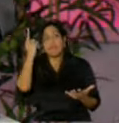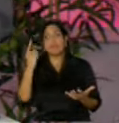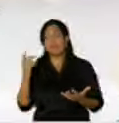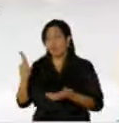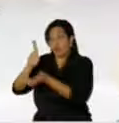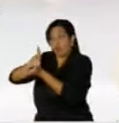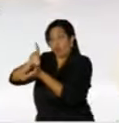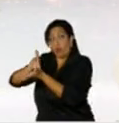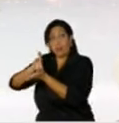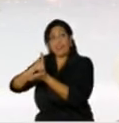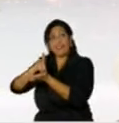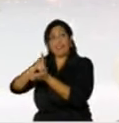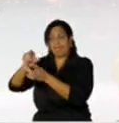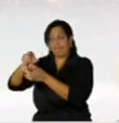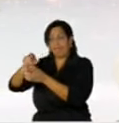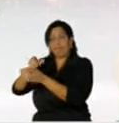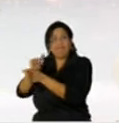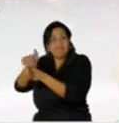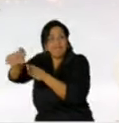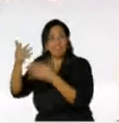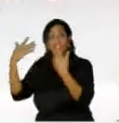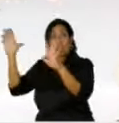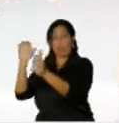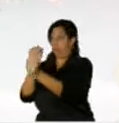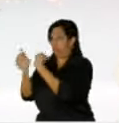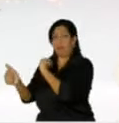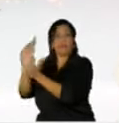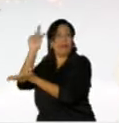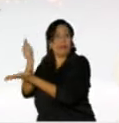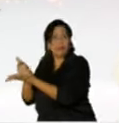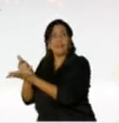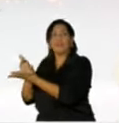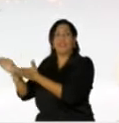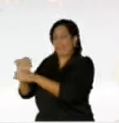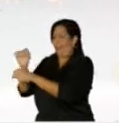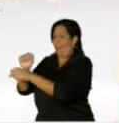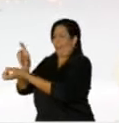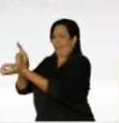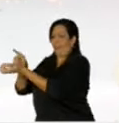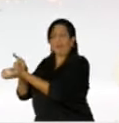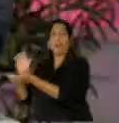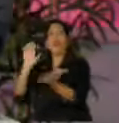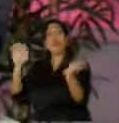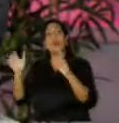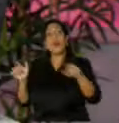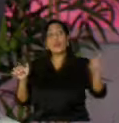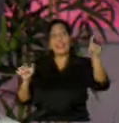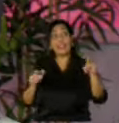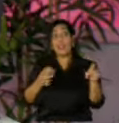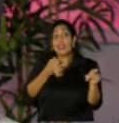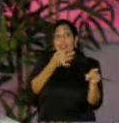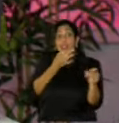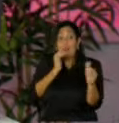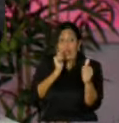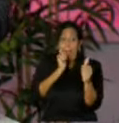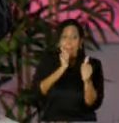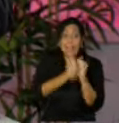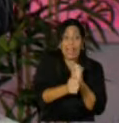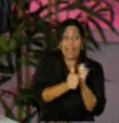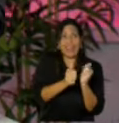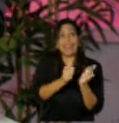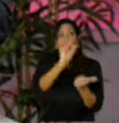médicos directamente, médicos ya que han finalizado, que están ya ejerciendo, pero sus estudiantes que están a punto de lograr este gran